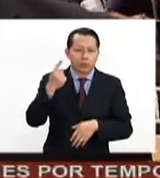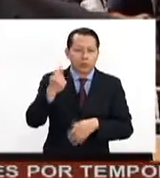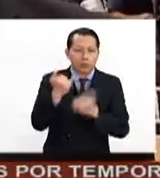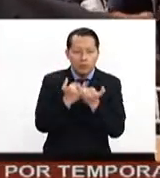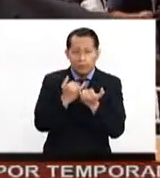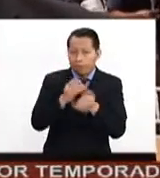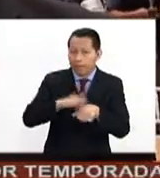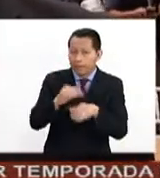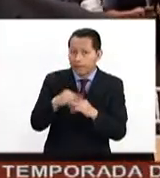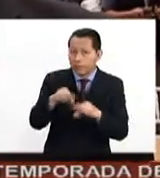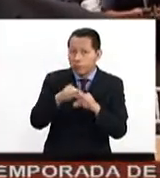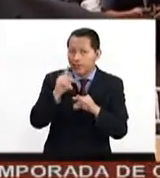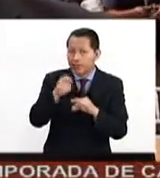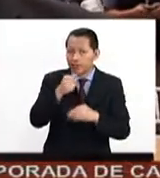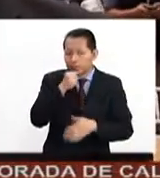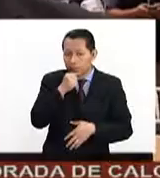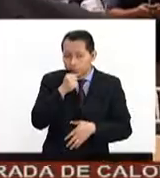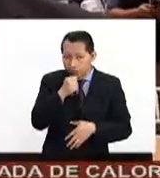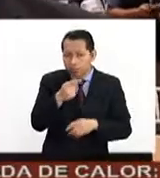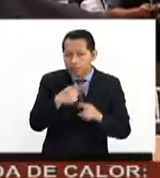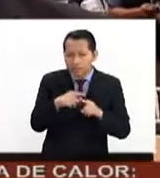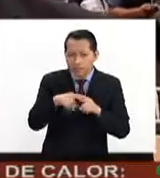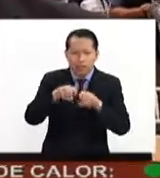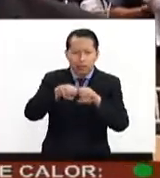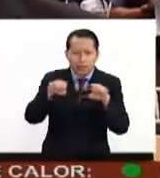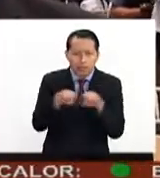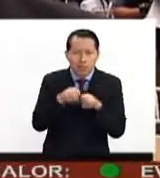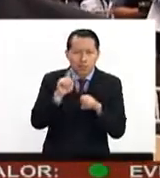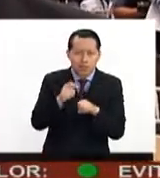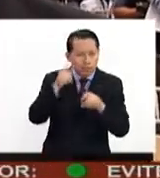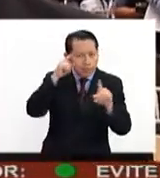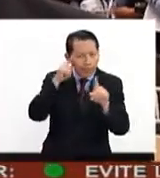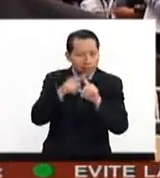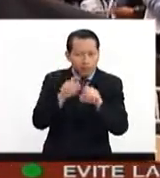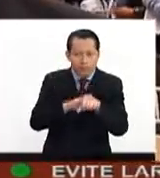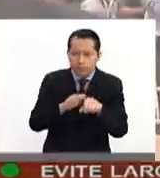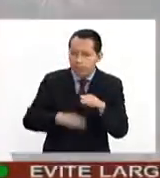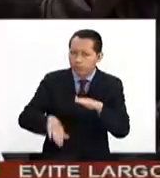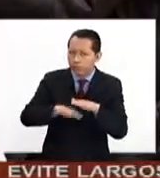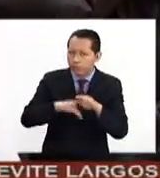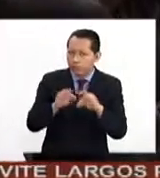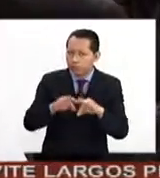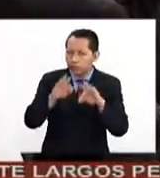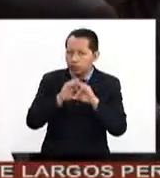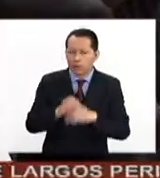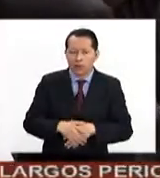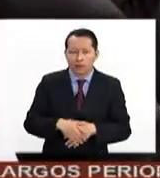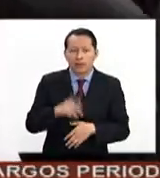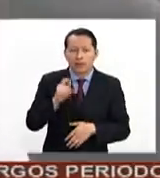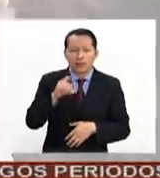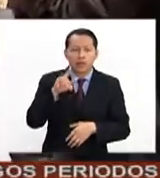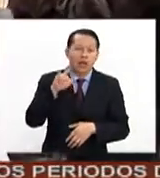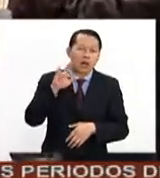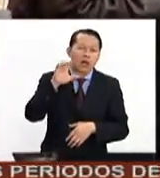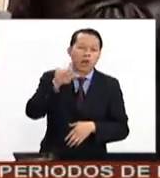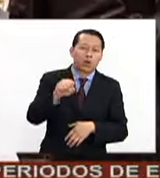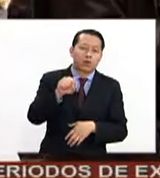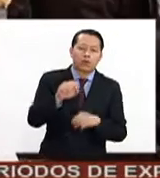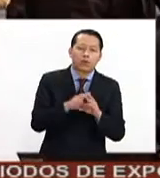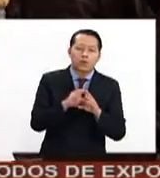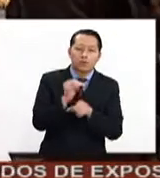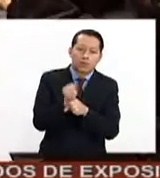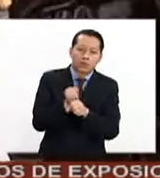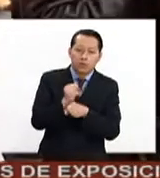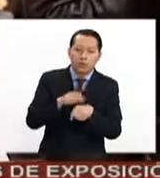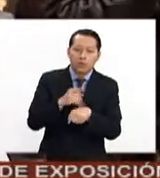y sobre todo de un periodismo de equipo, que es nuestro objetivo fundamental. Esto es un logro de los investigadores. Yo simplemente somos